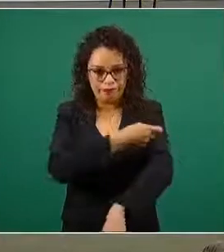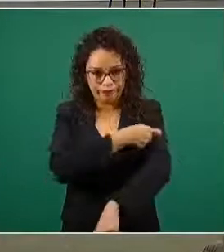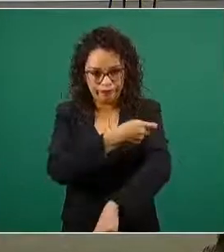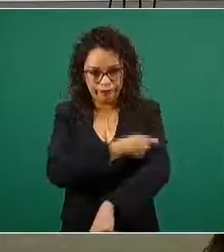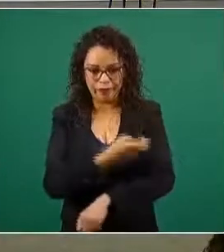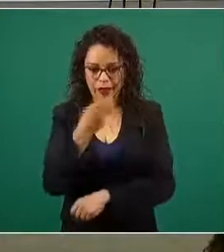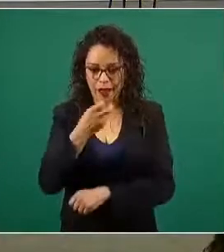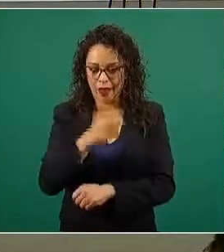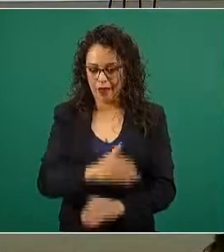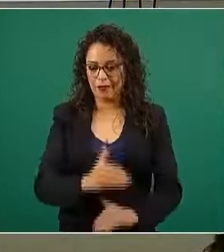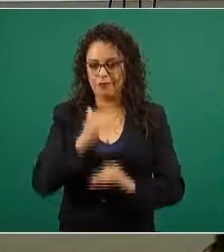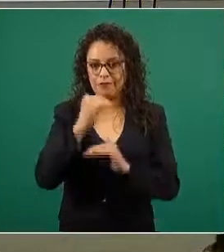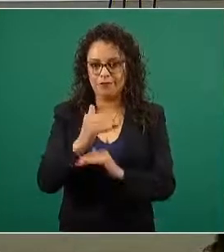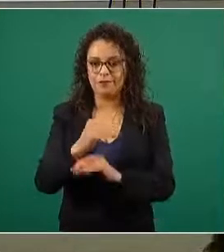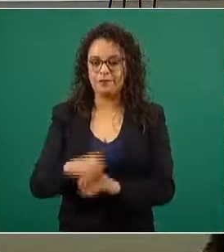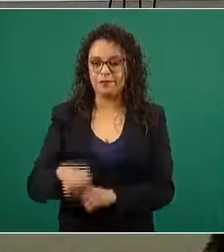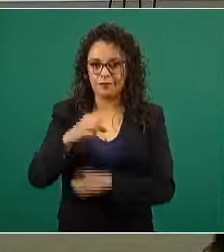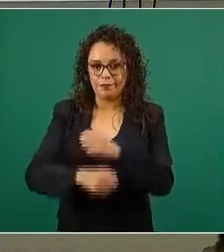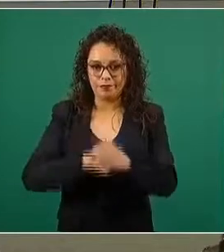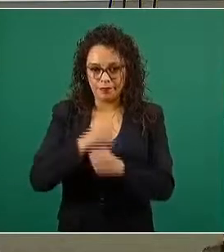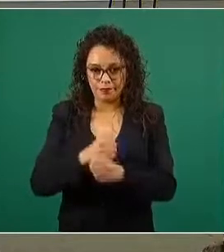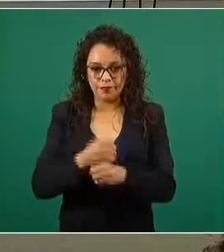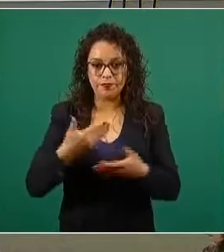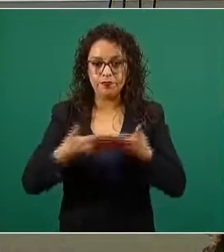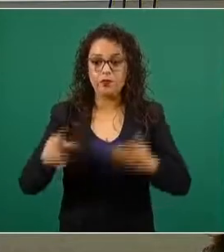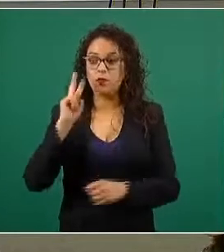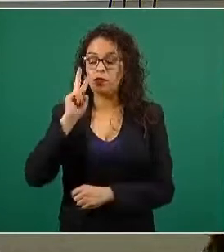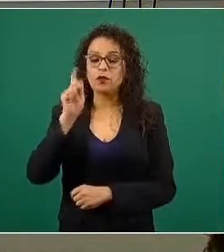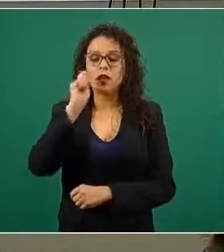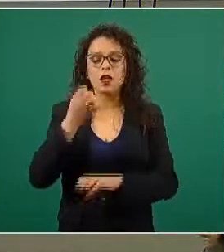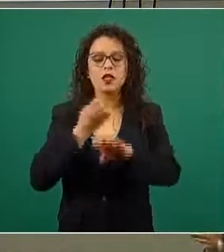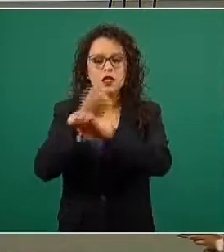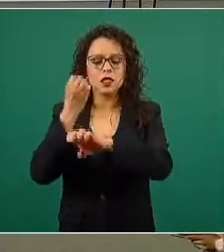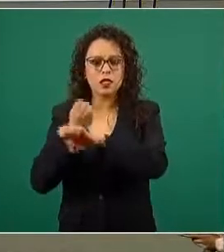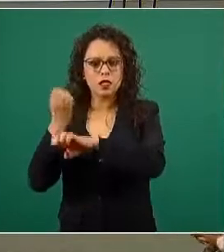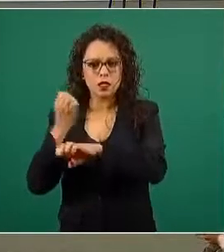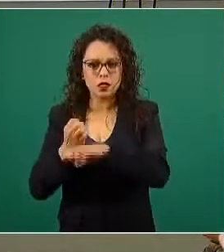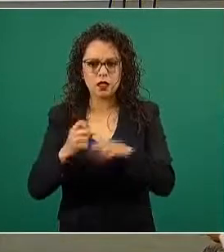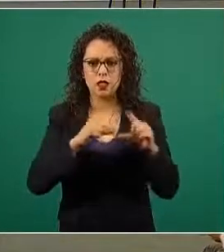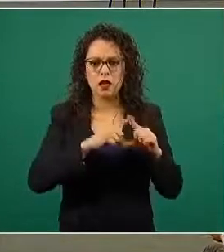curvas epidémicas estatales. Un recorrido